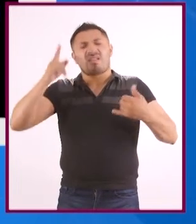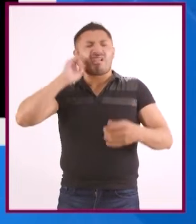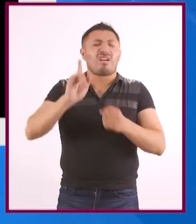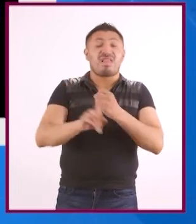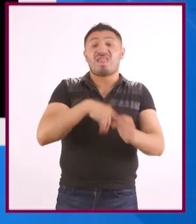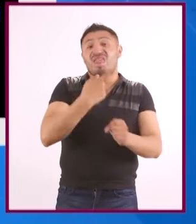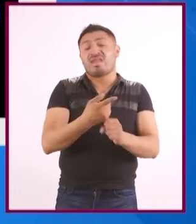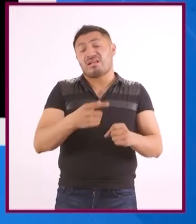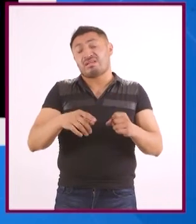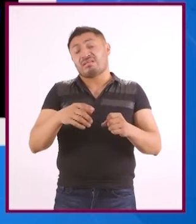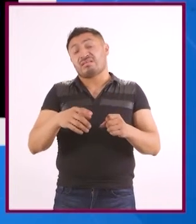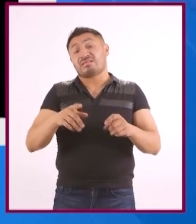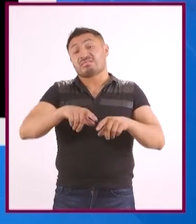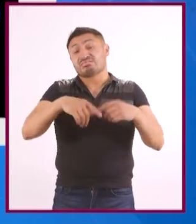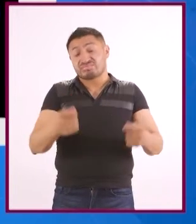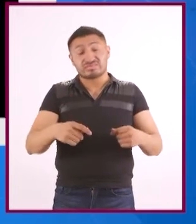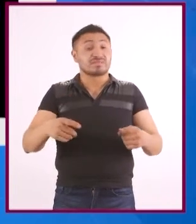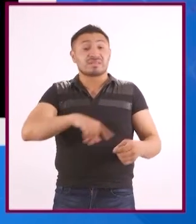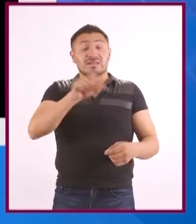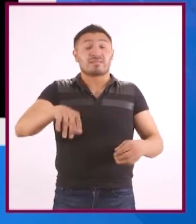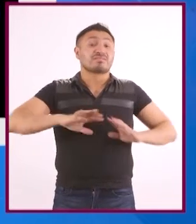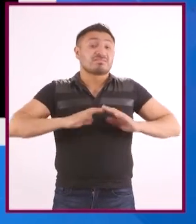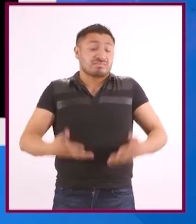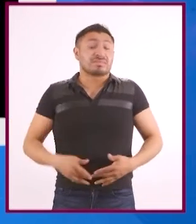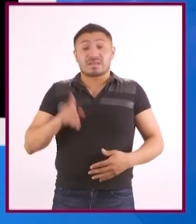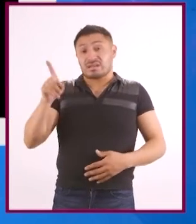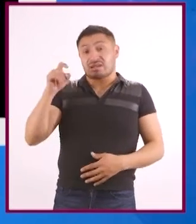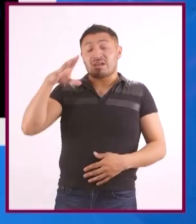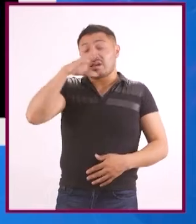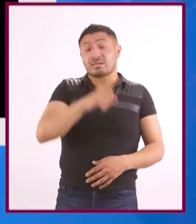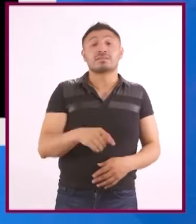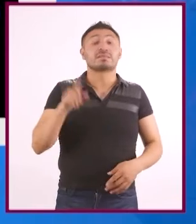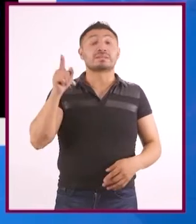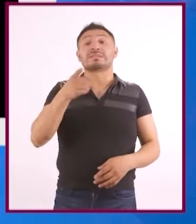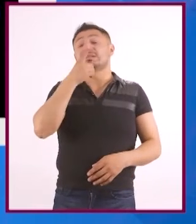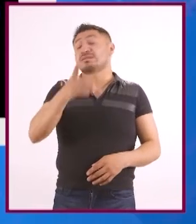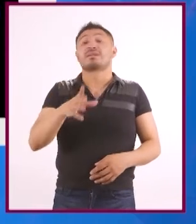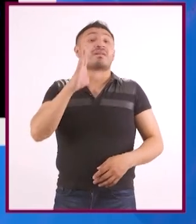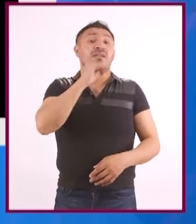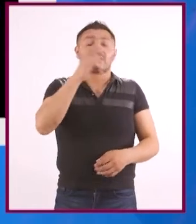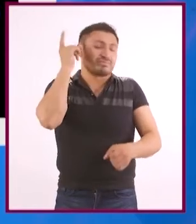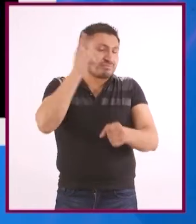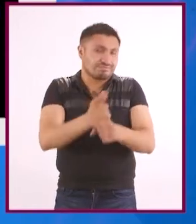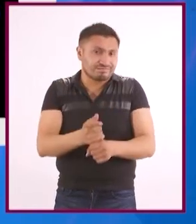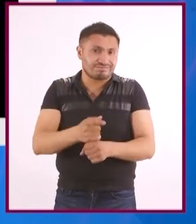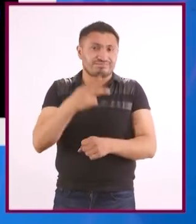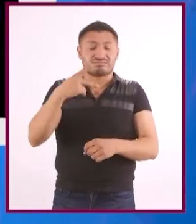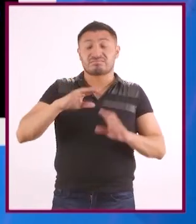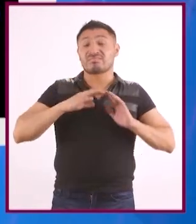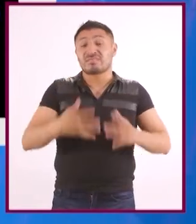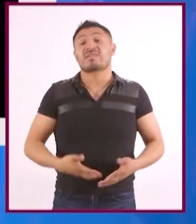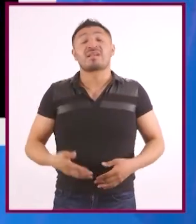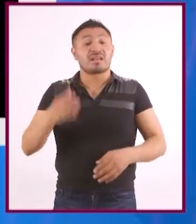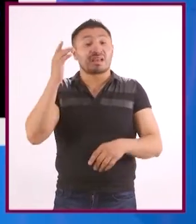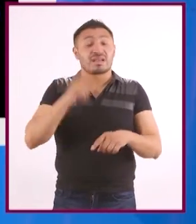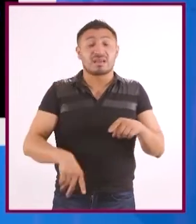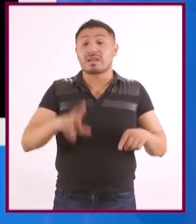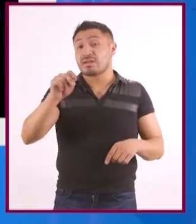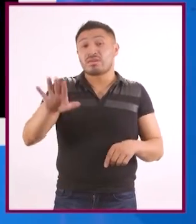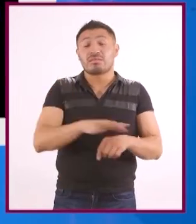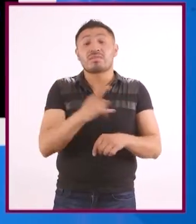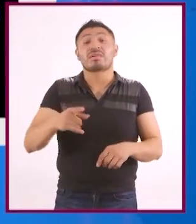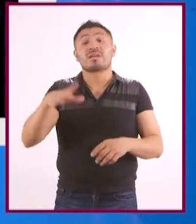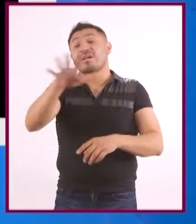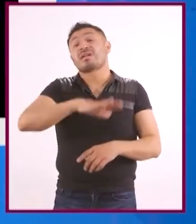que resultó embarazada. En Aguascalientes le dijeron que pues, no podían terminar con su embarazo porque no había ningún médico